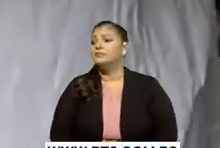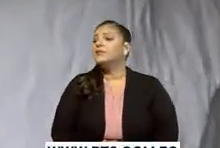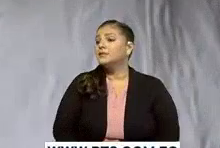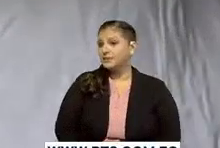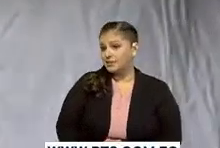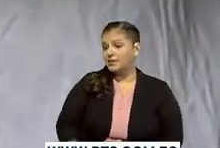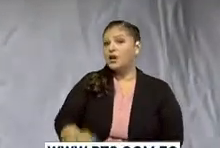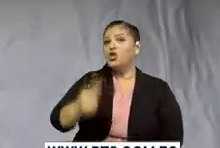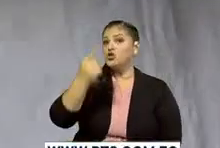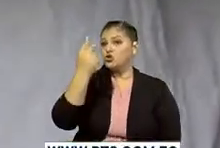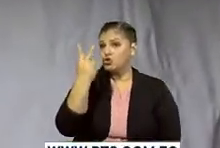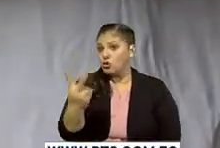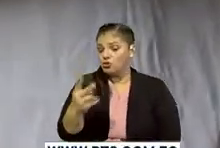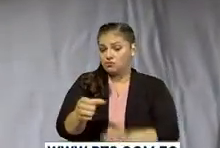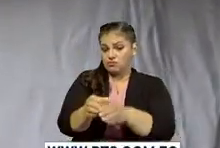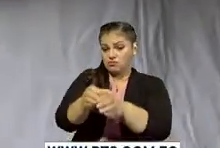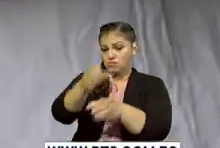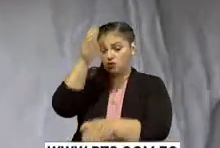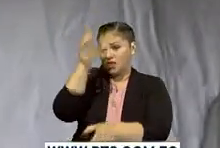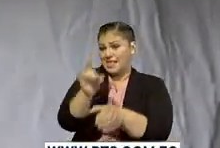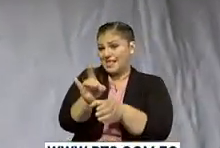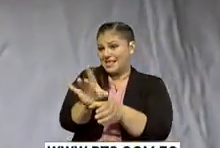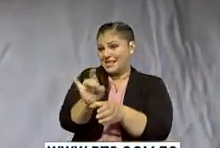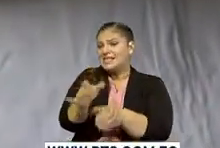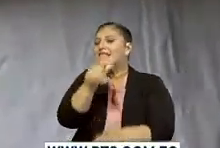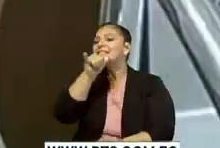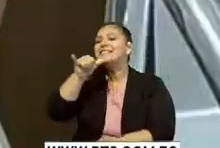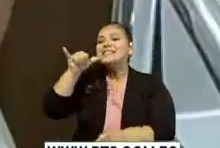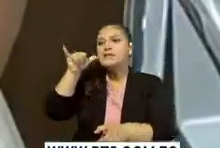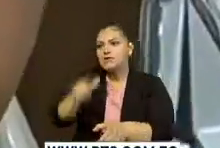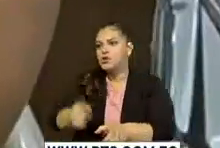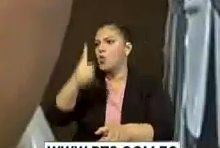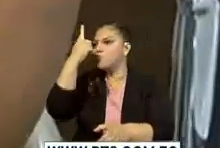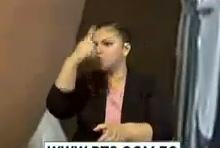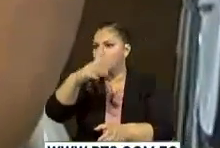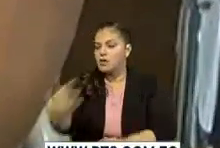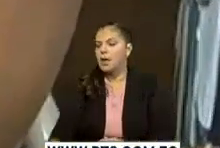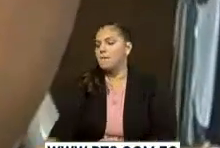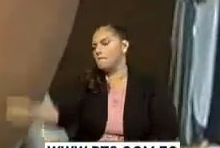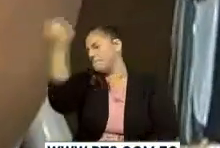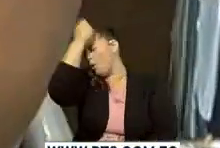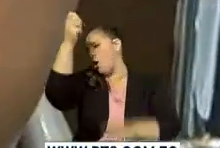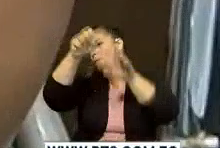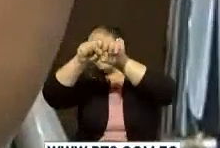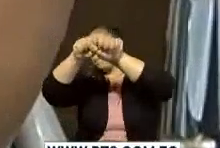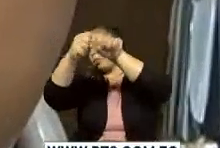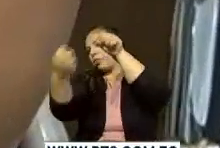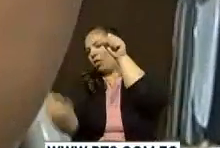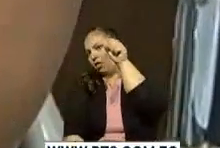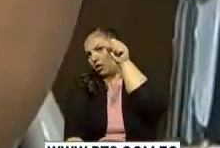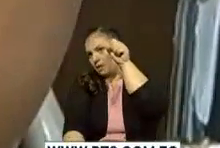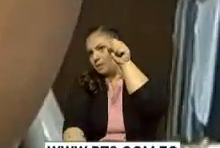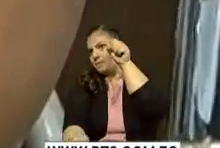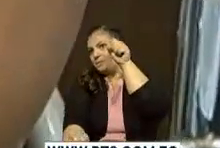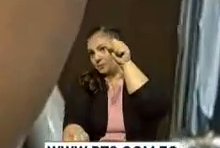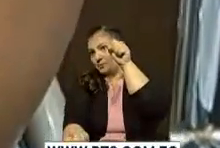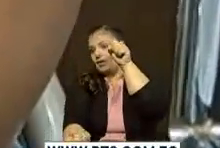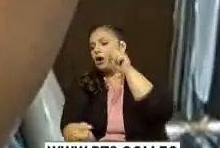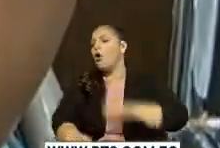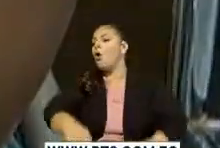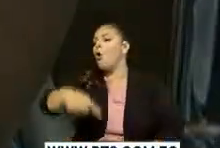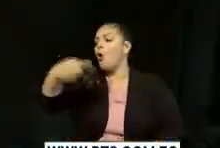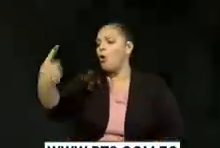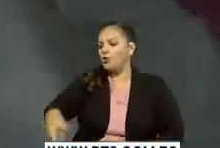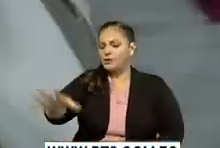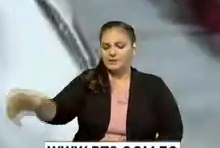la quebró también encima de mí y ahí me comenzó a dar en la cara. La botella se reventó en la cabeza de ella, las dos botellas, y la otra no se reventó porque